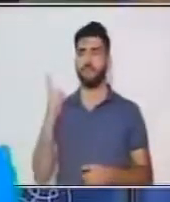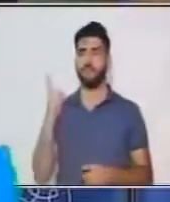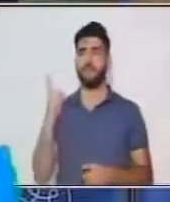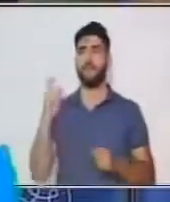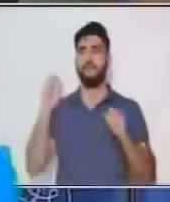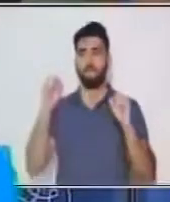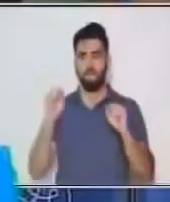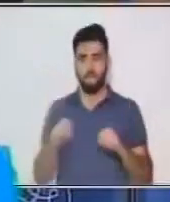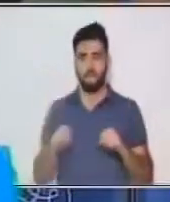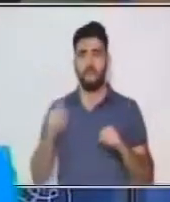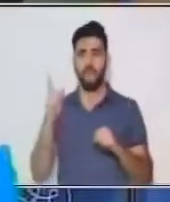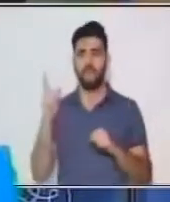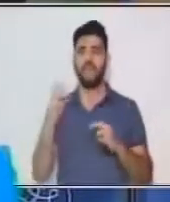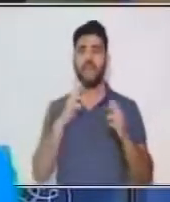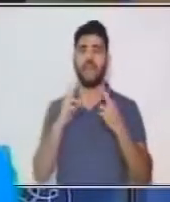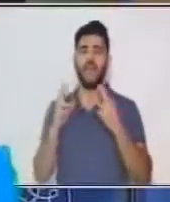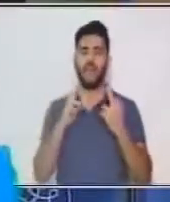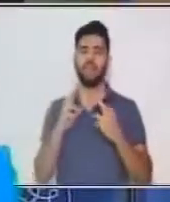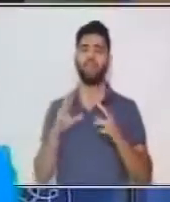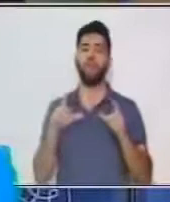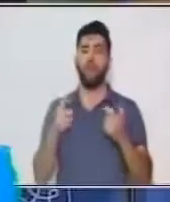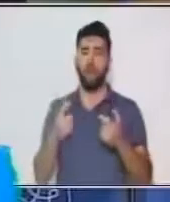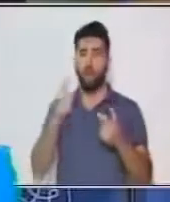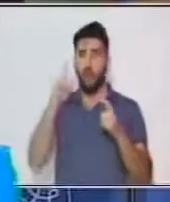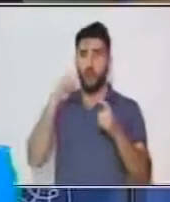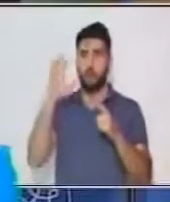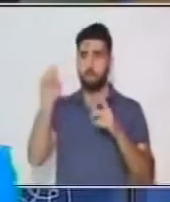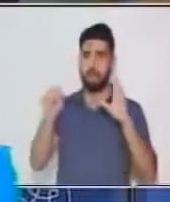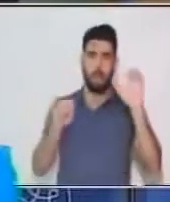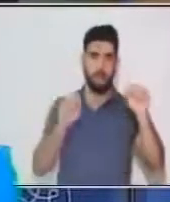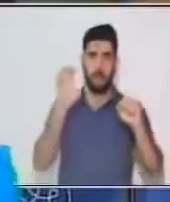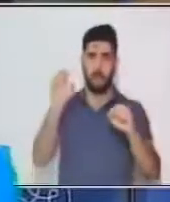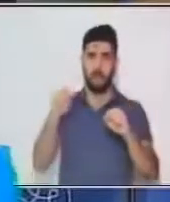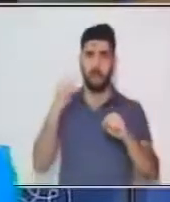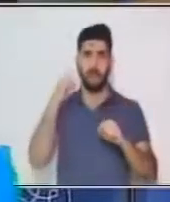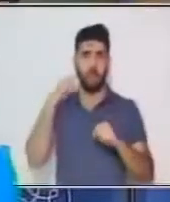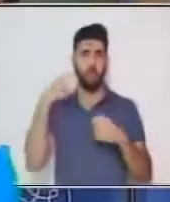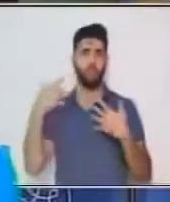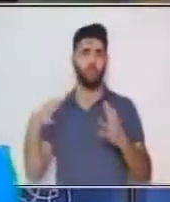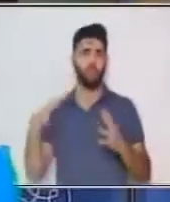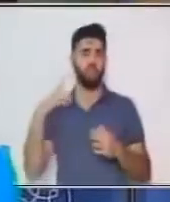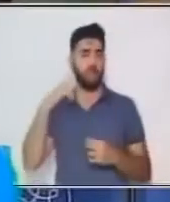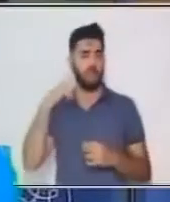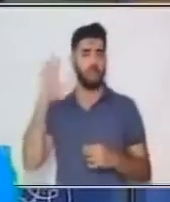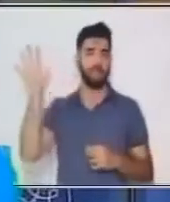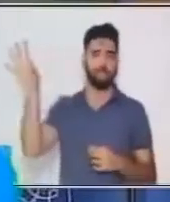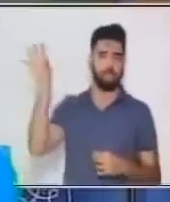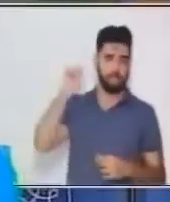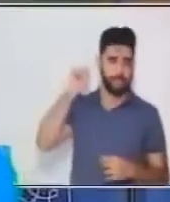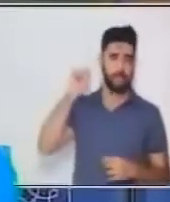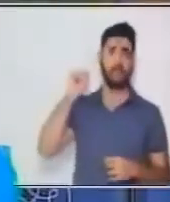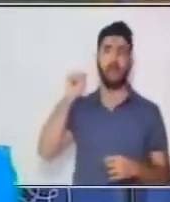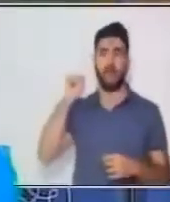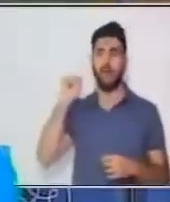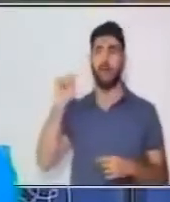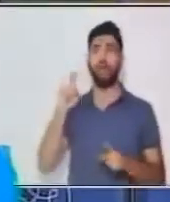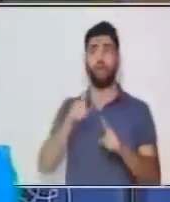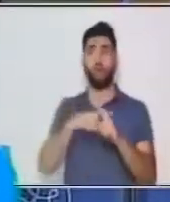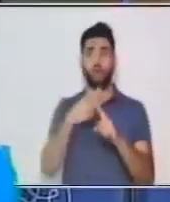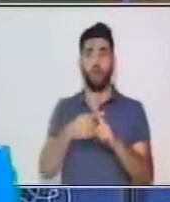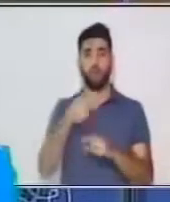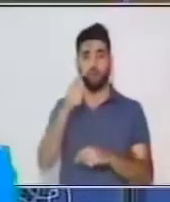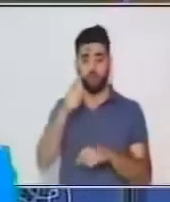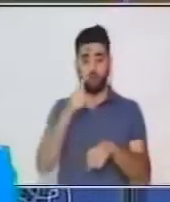golpear, pitido, chocar. Por ejemplo, se escuchó un gran escándalo en la calle. Al momento que tú escuchas